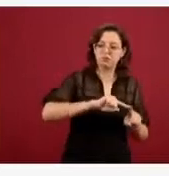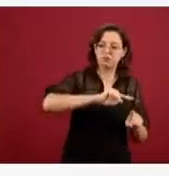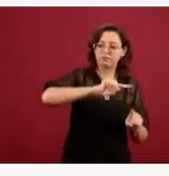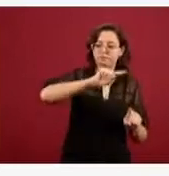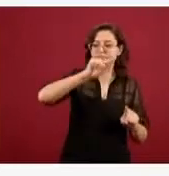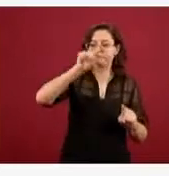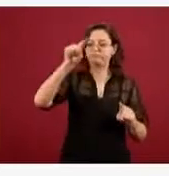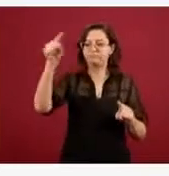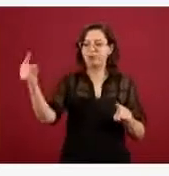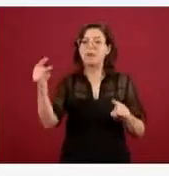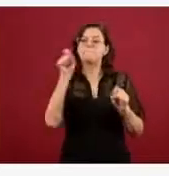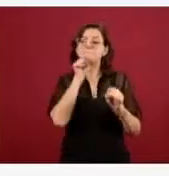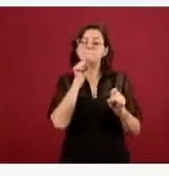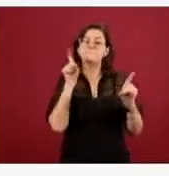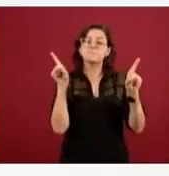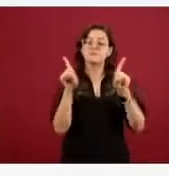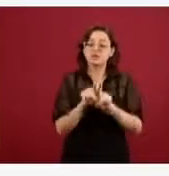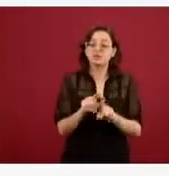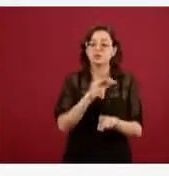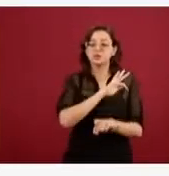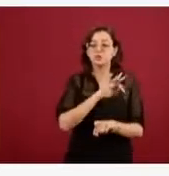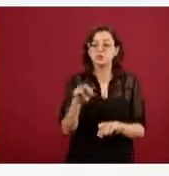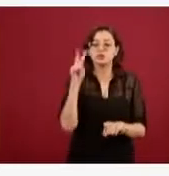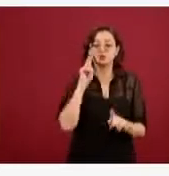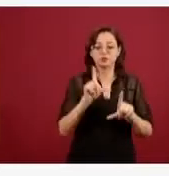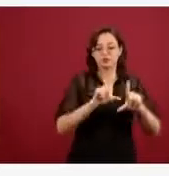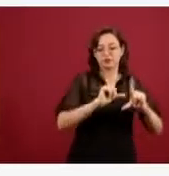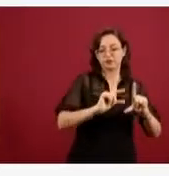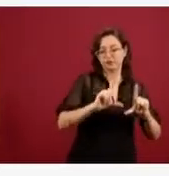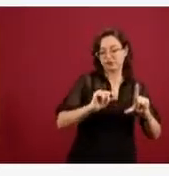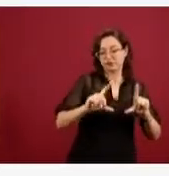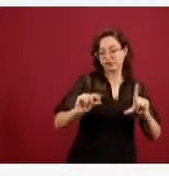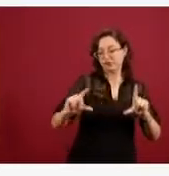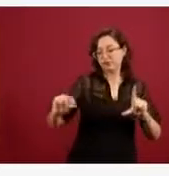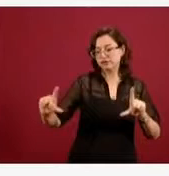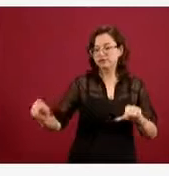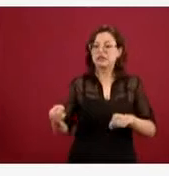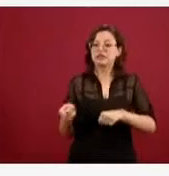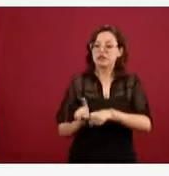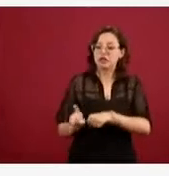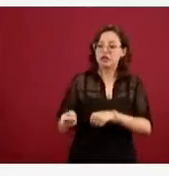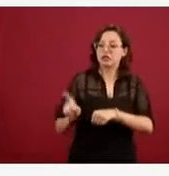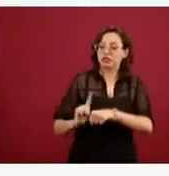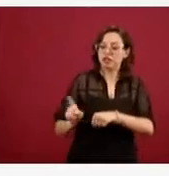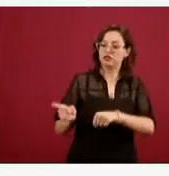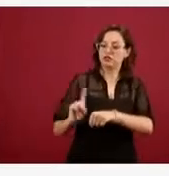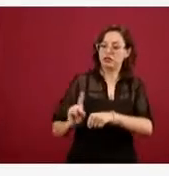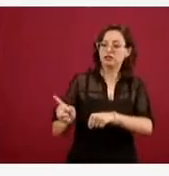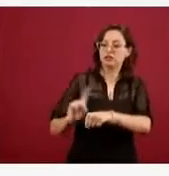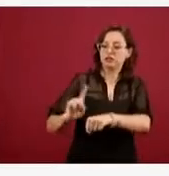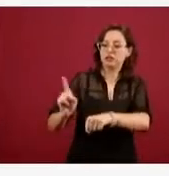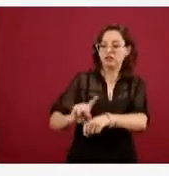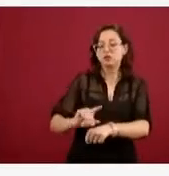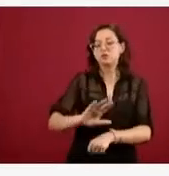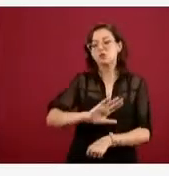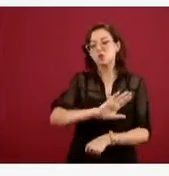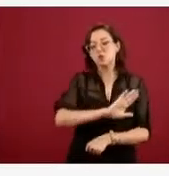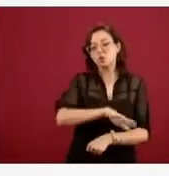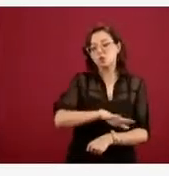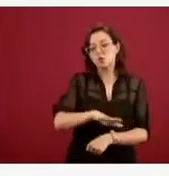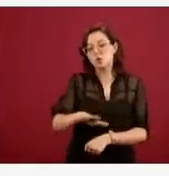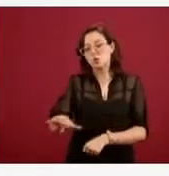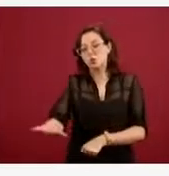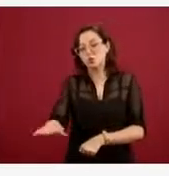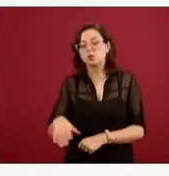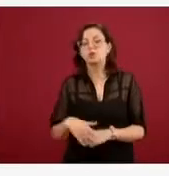en columnas las defunciones como han ido ocurriendo por fecha de defunción. Podemos ver